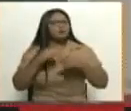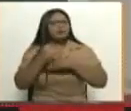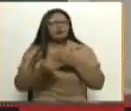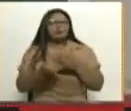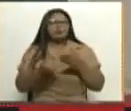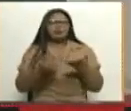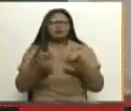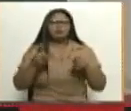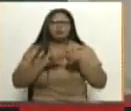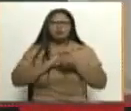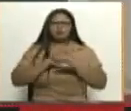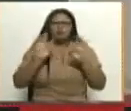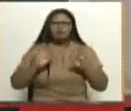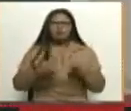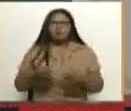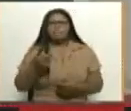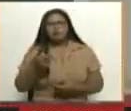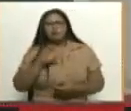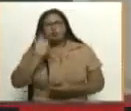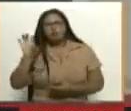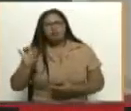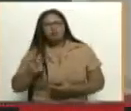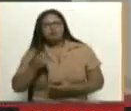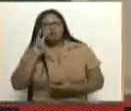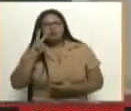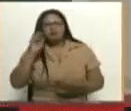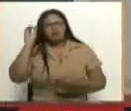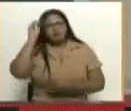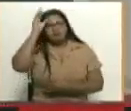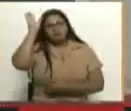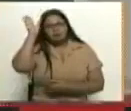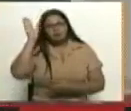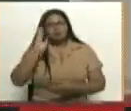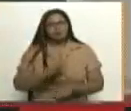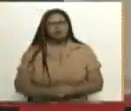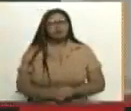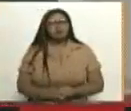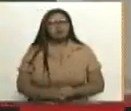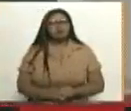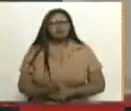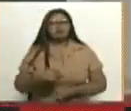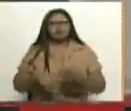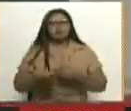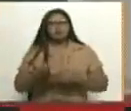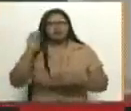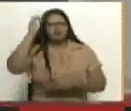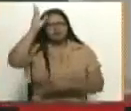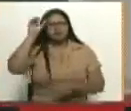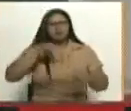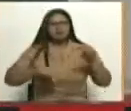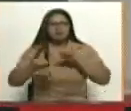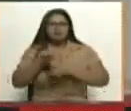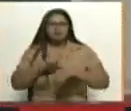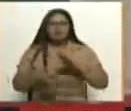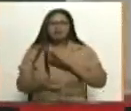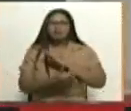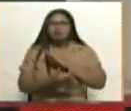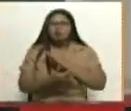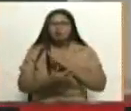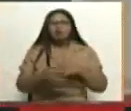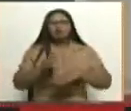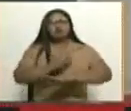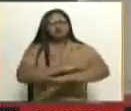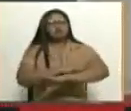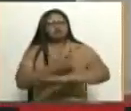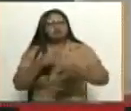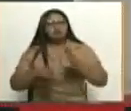nuclear, son muy pocos los países que tienen esa capacidad. Eso quiere decir que detrás tú tienes una capacidad científica, tecnológica, de disciplina, que